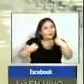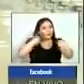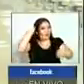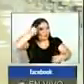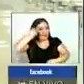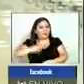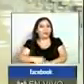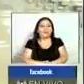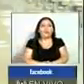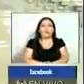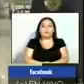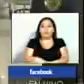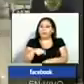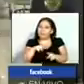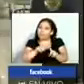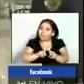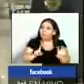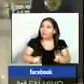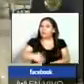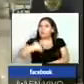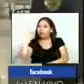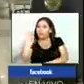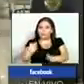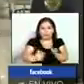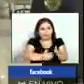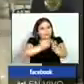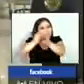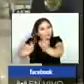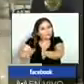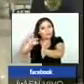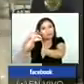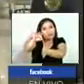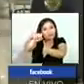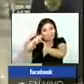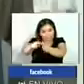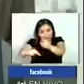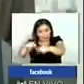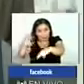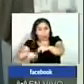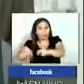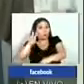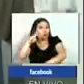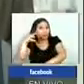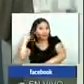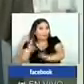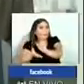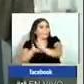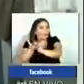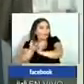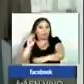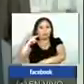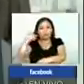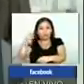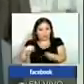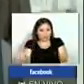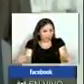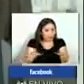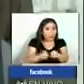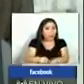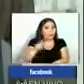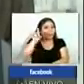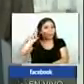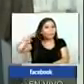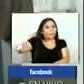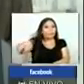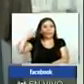Pero si lo llegáramos a necesitar, viene la tercera fase con las 200 unidades de cuidados intensivos adicionales para llegar a mil y mil camas